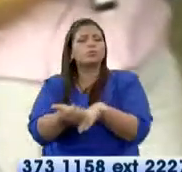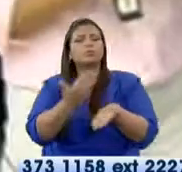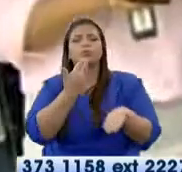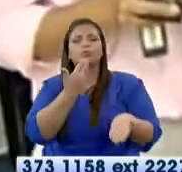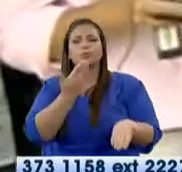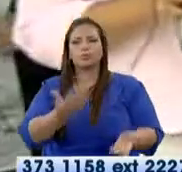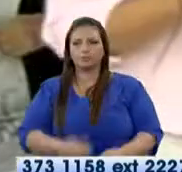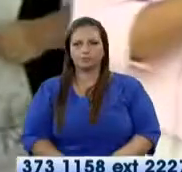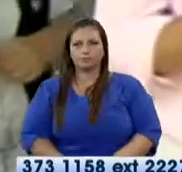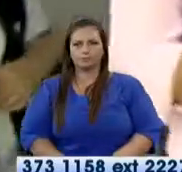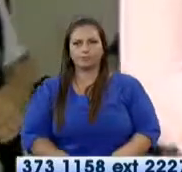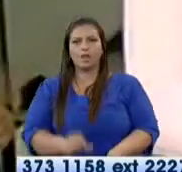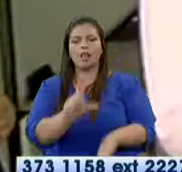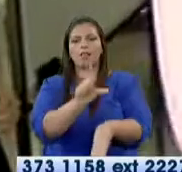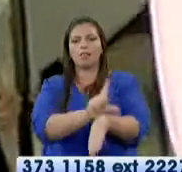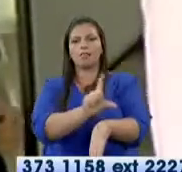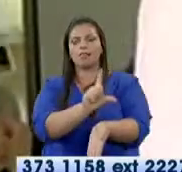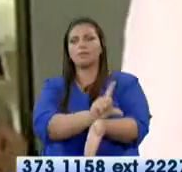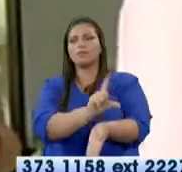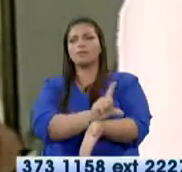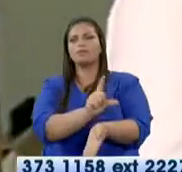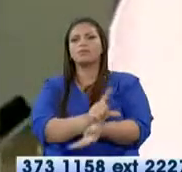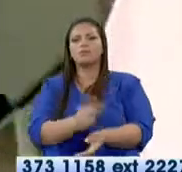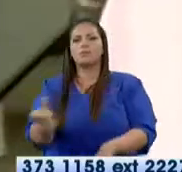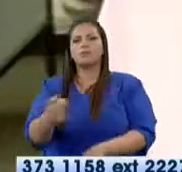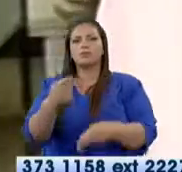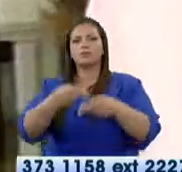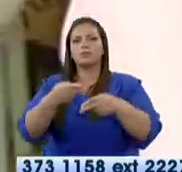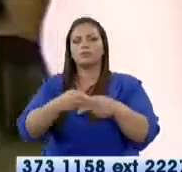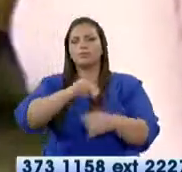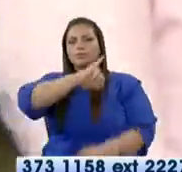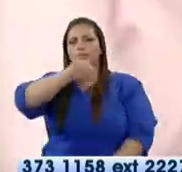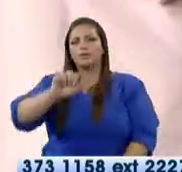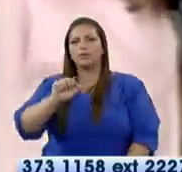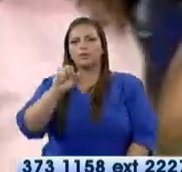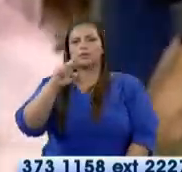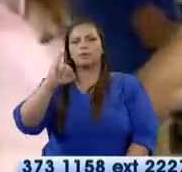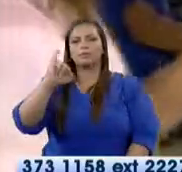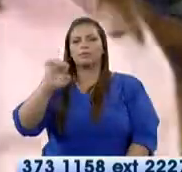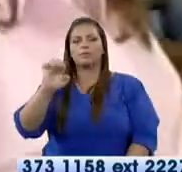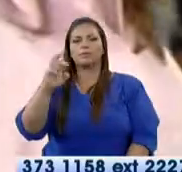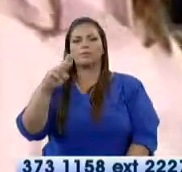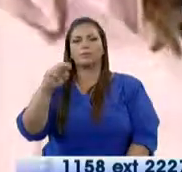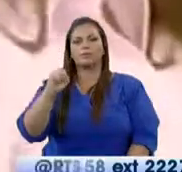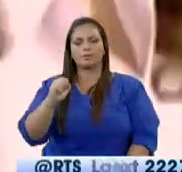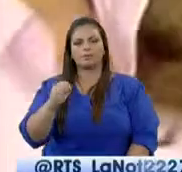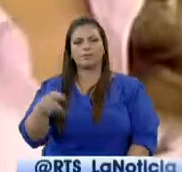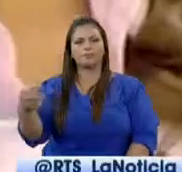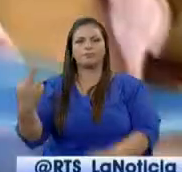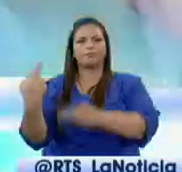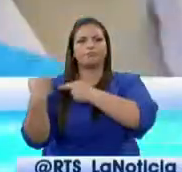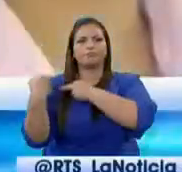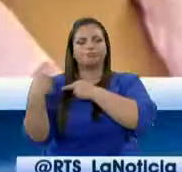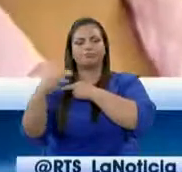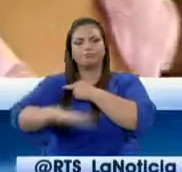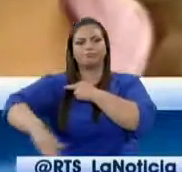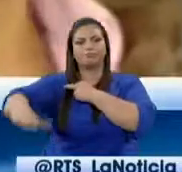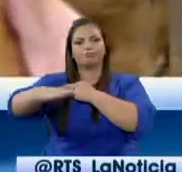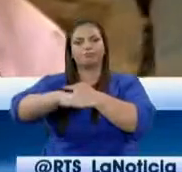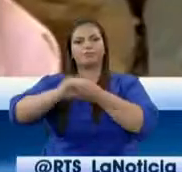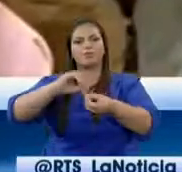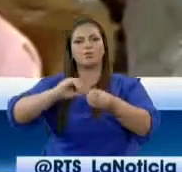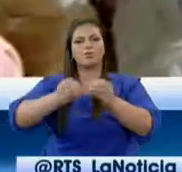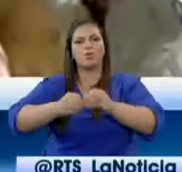Javier Triviño, él es encargado de imagen y comunicación precisamente del distrito número 8 de salud. Así, buenos días. Bueno, a esta hora